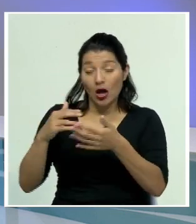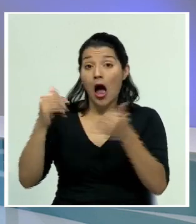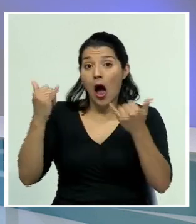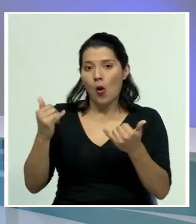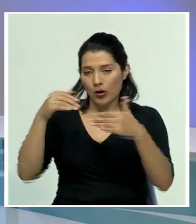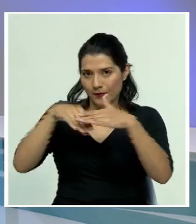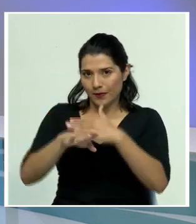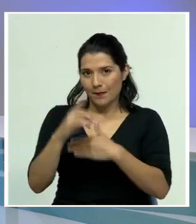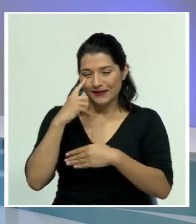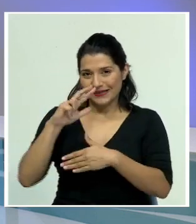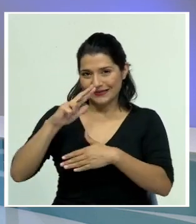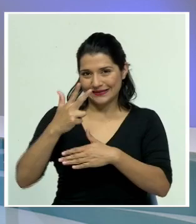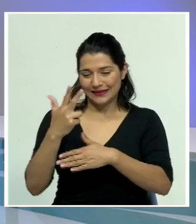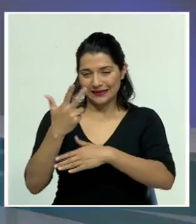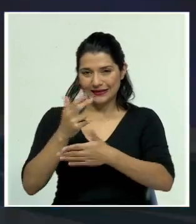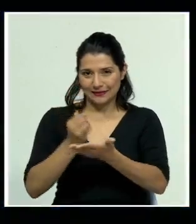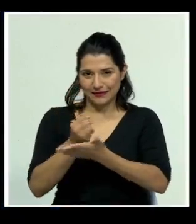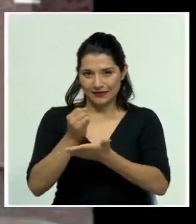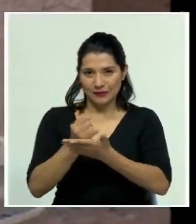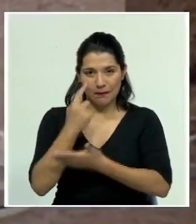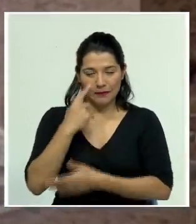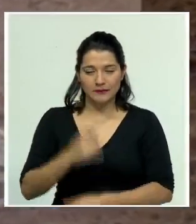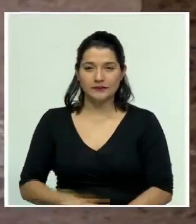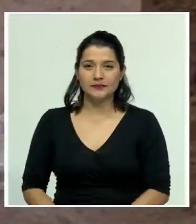limonense. Veamos.